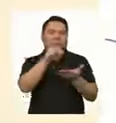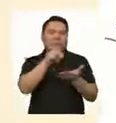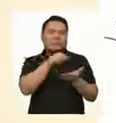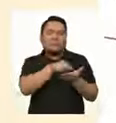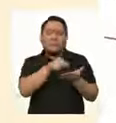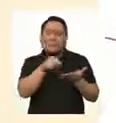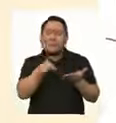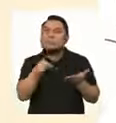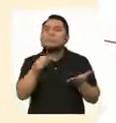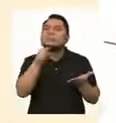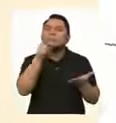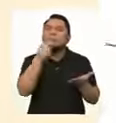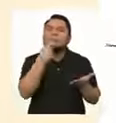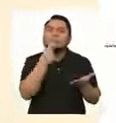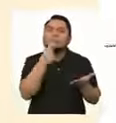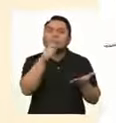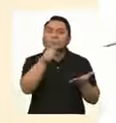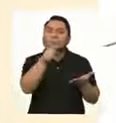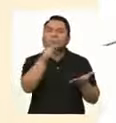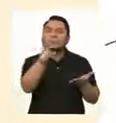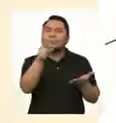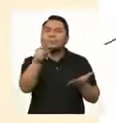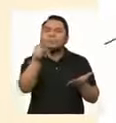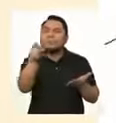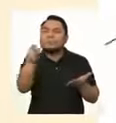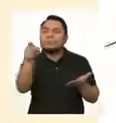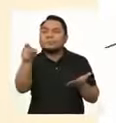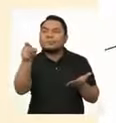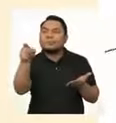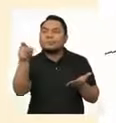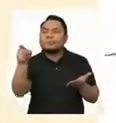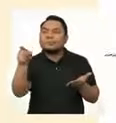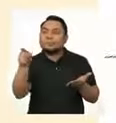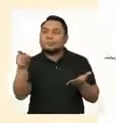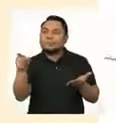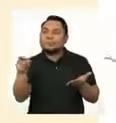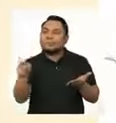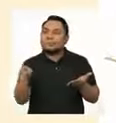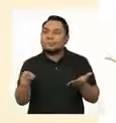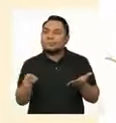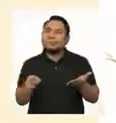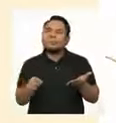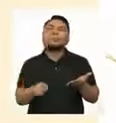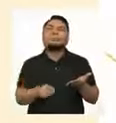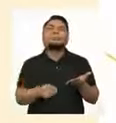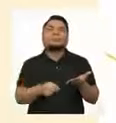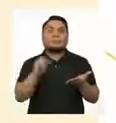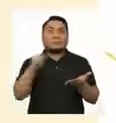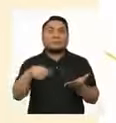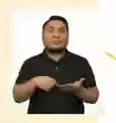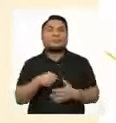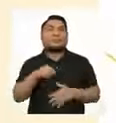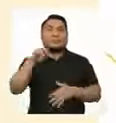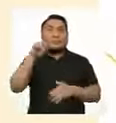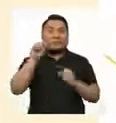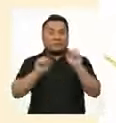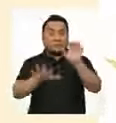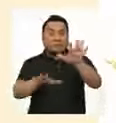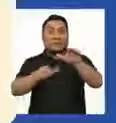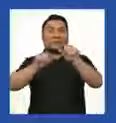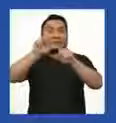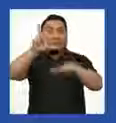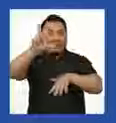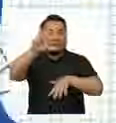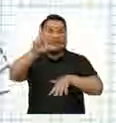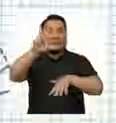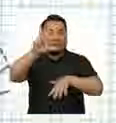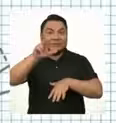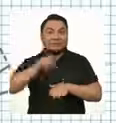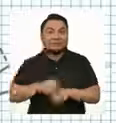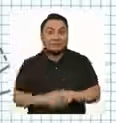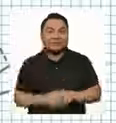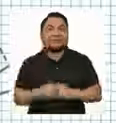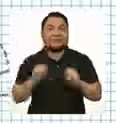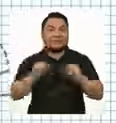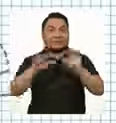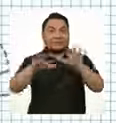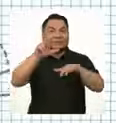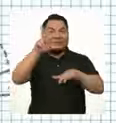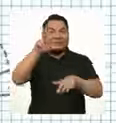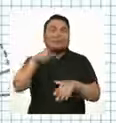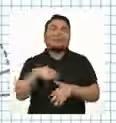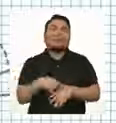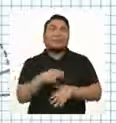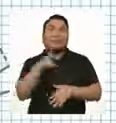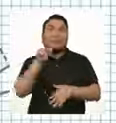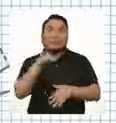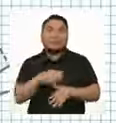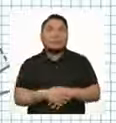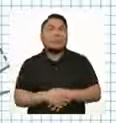vida saludable. Tenemos 1, 2, 3, 5, 7, hasta 13. Pasamos a la